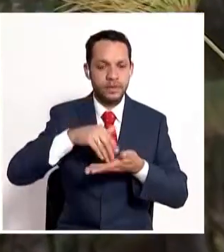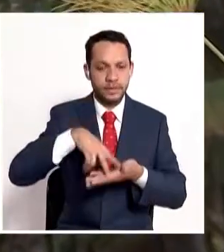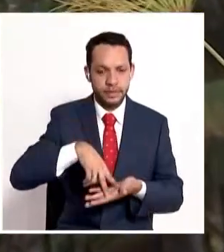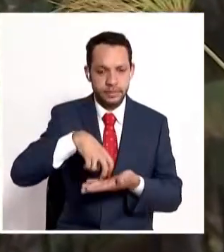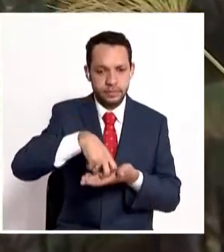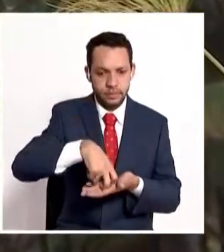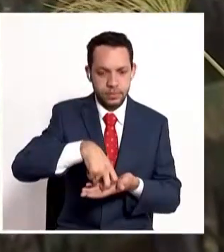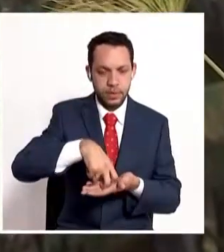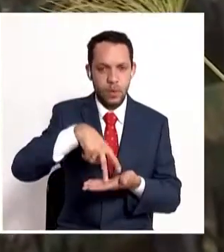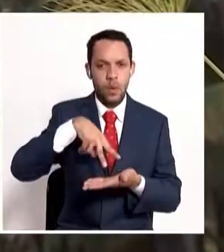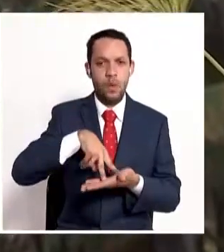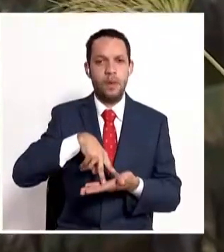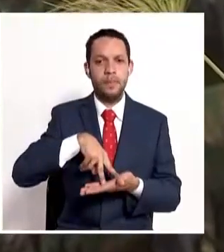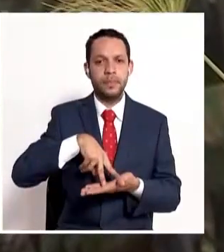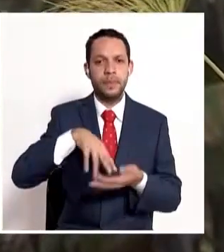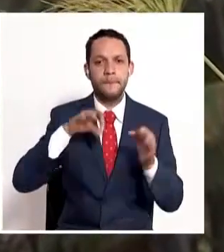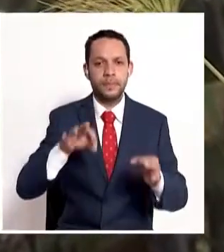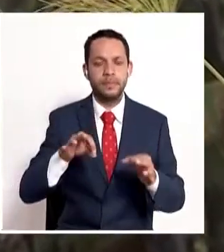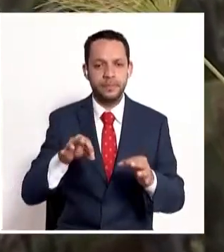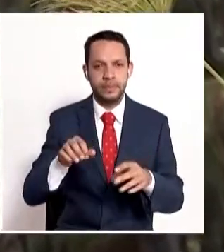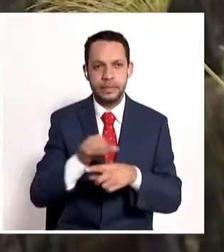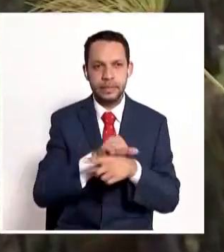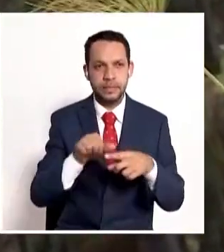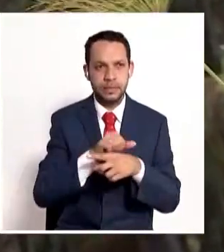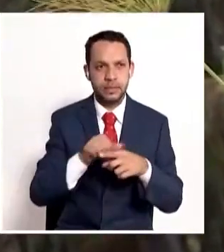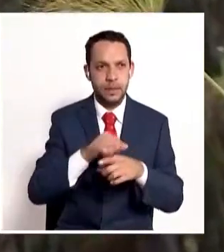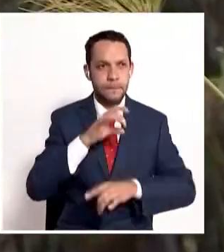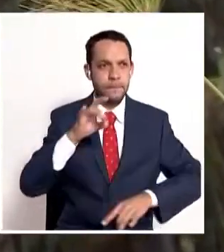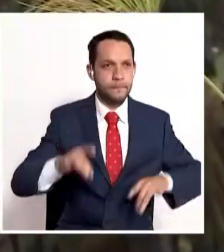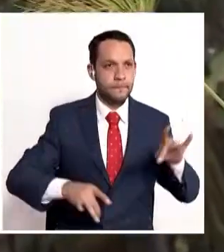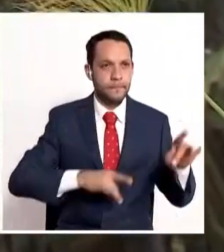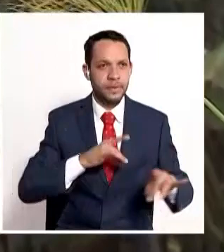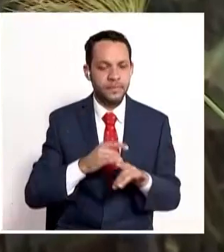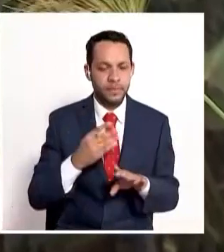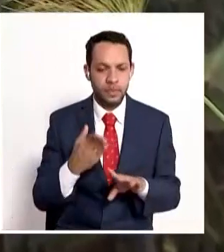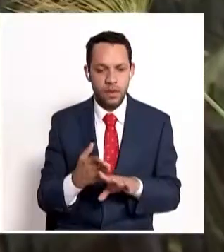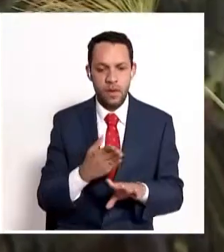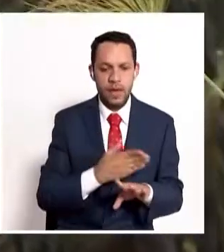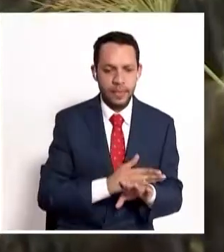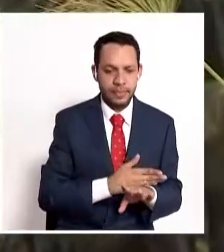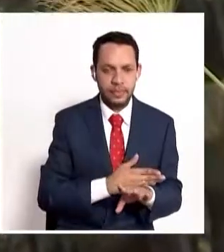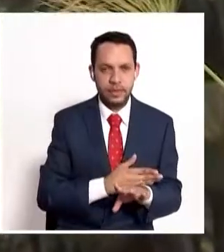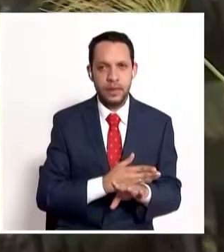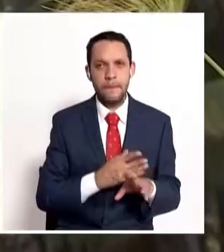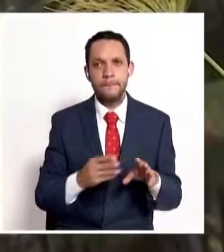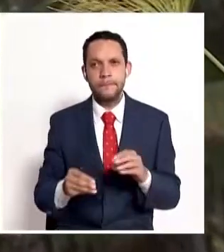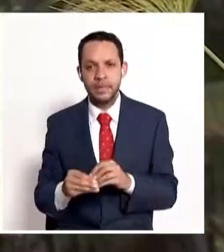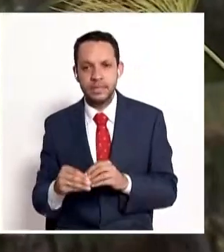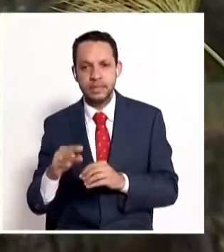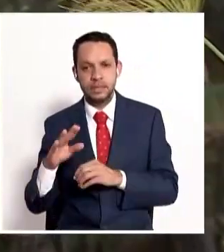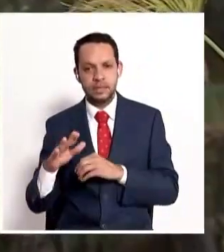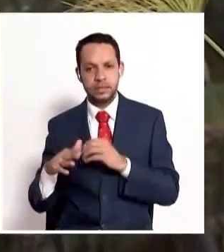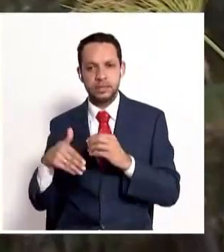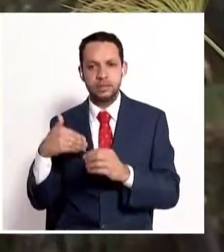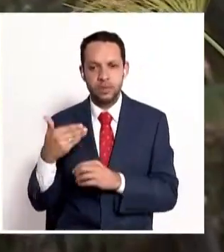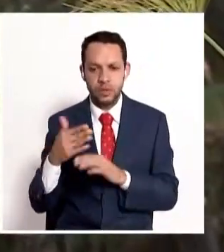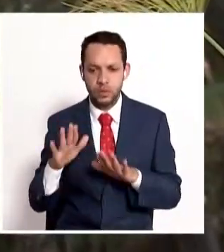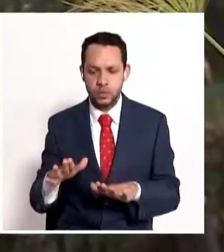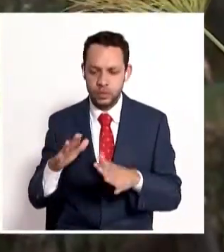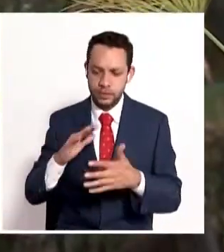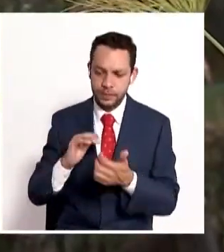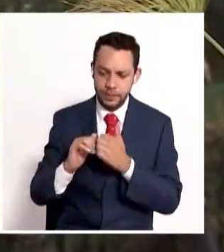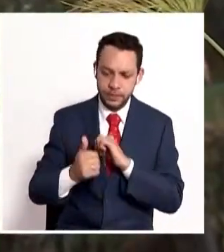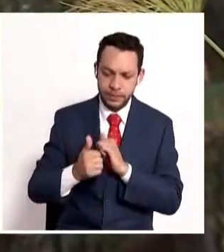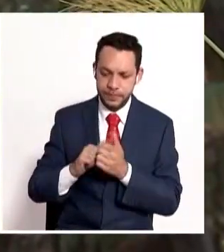es muy importante que hagamos los estiramientos antes y después del ejercicio porque esto nos va a